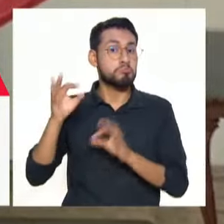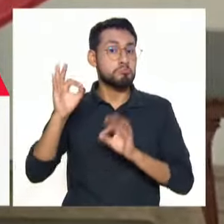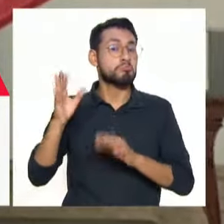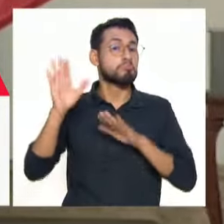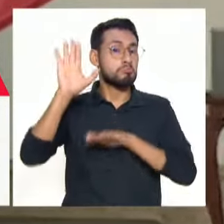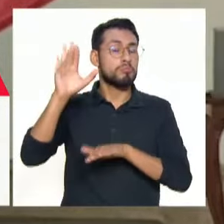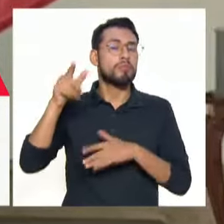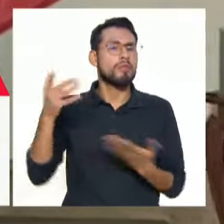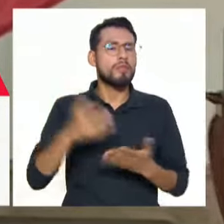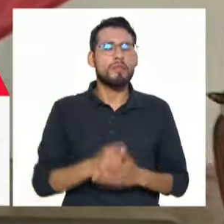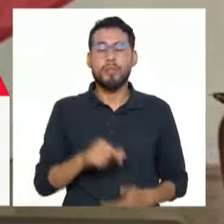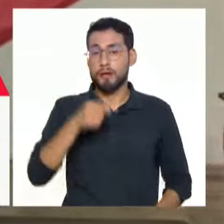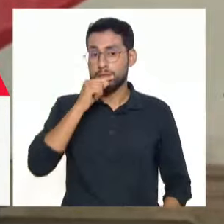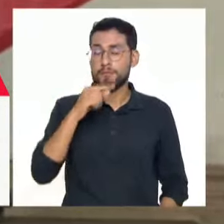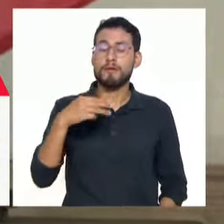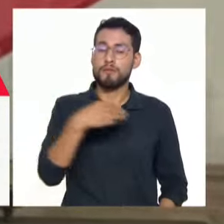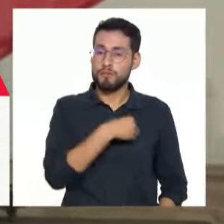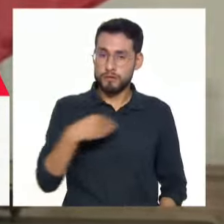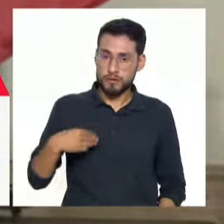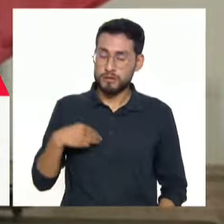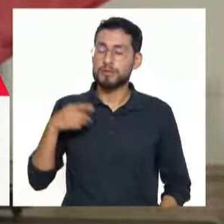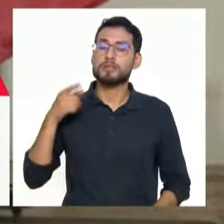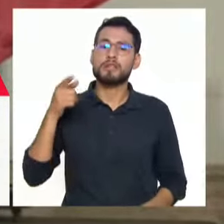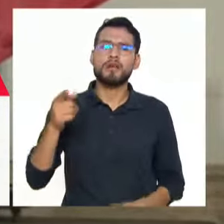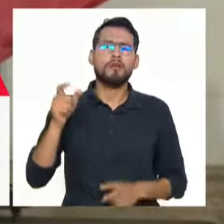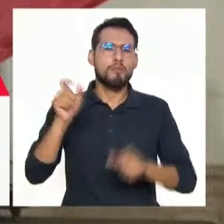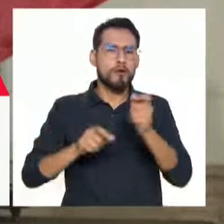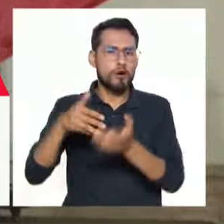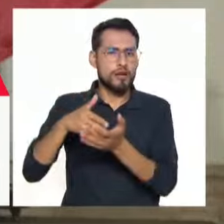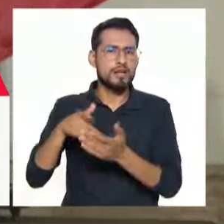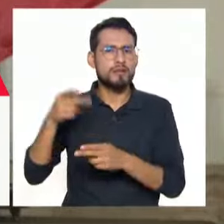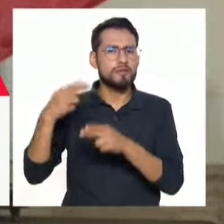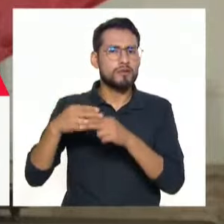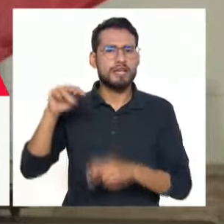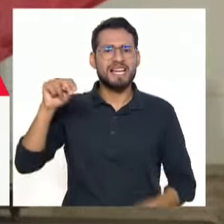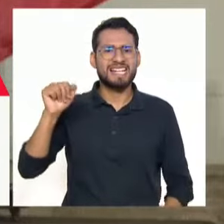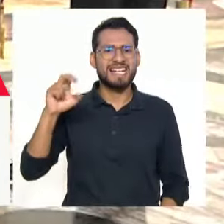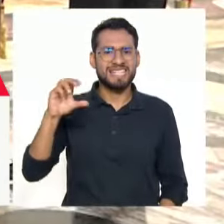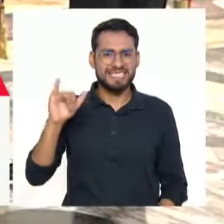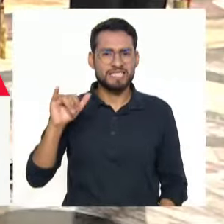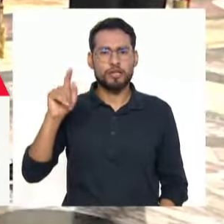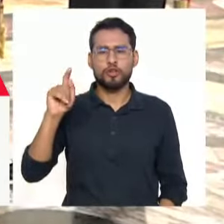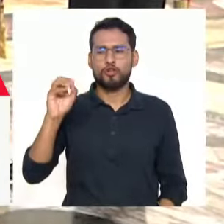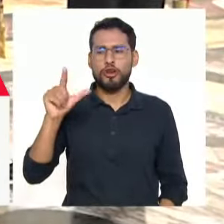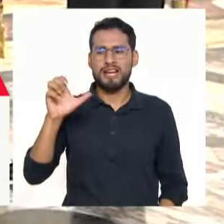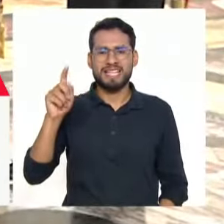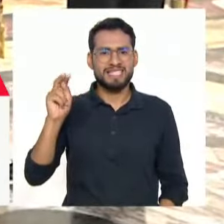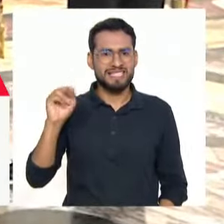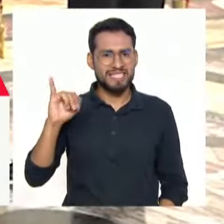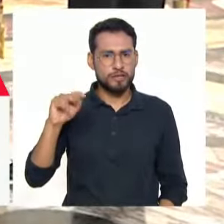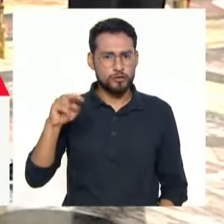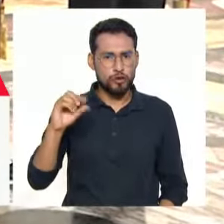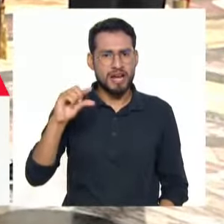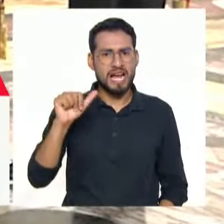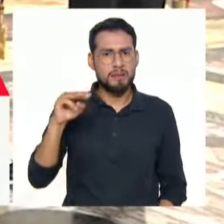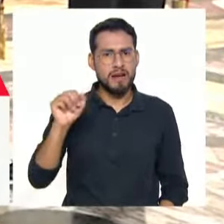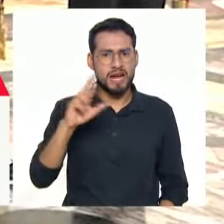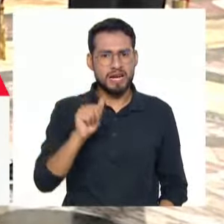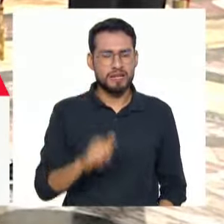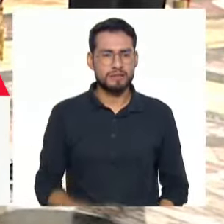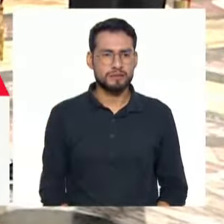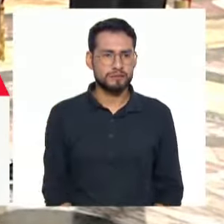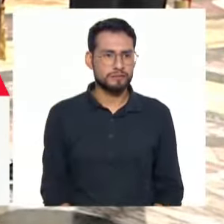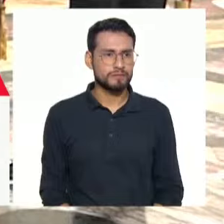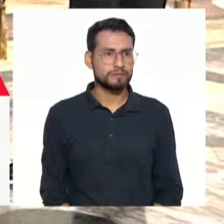de juramentar en el cargo de ministra de la Mujer y Poblaciones Vulnerables la ministra Nancy Tolentino Gamarra.